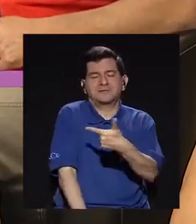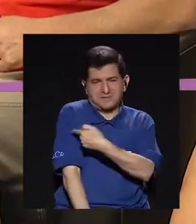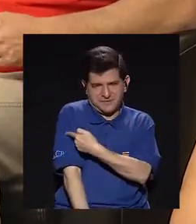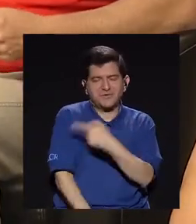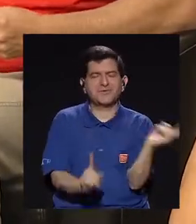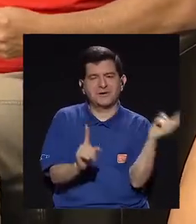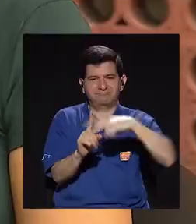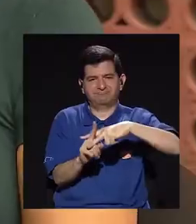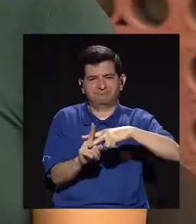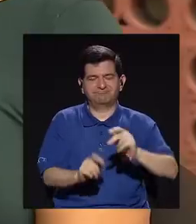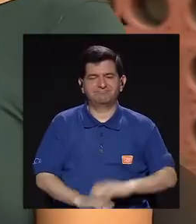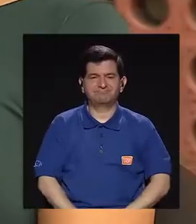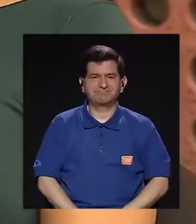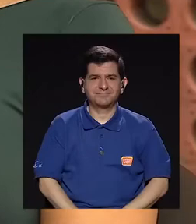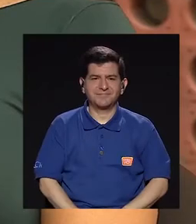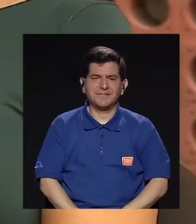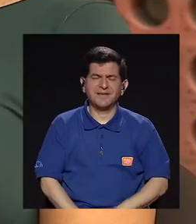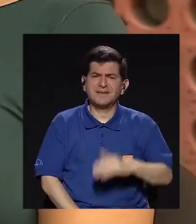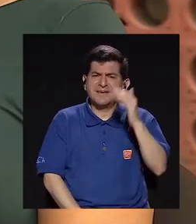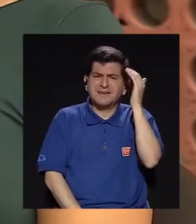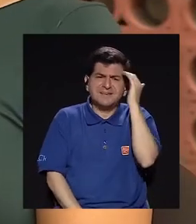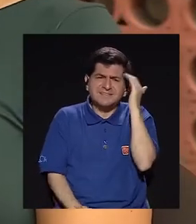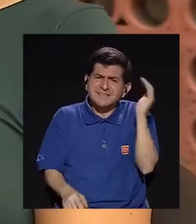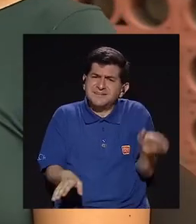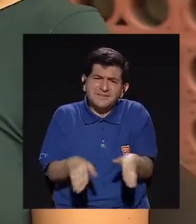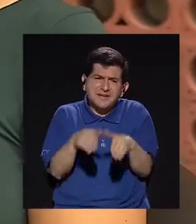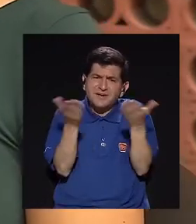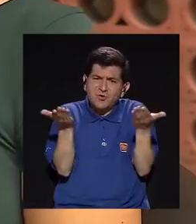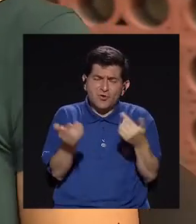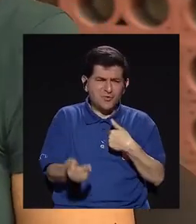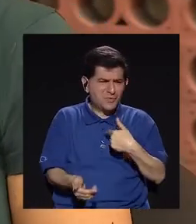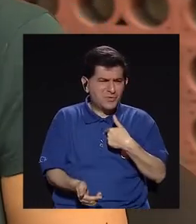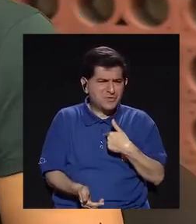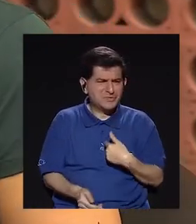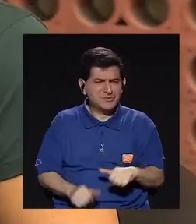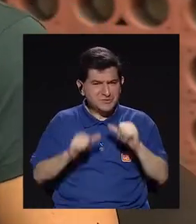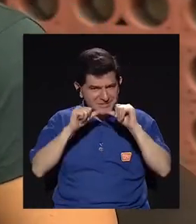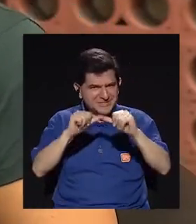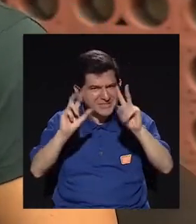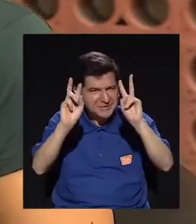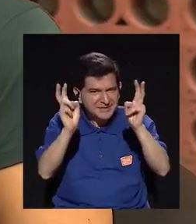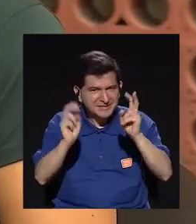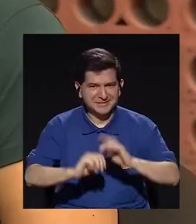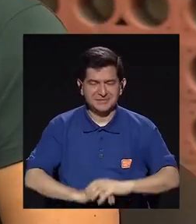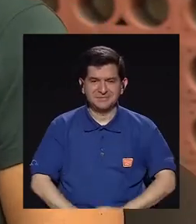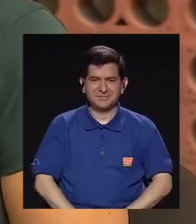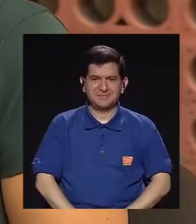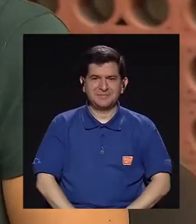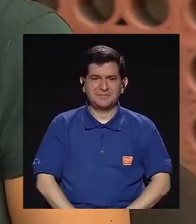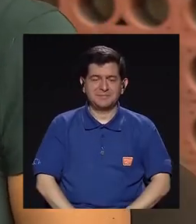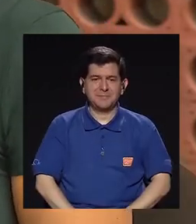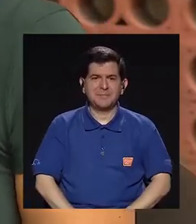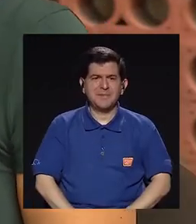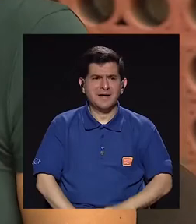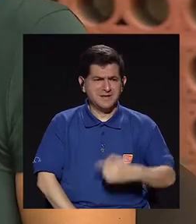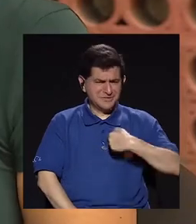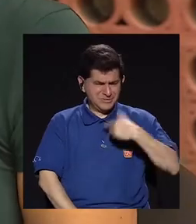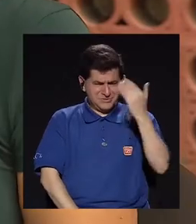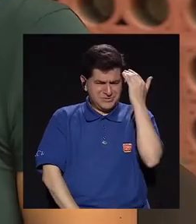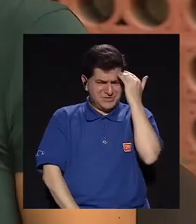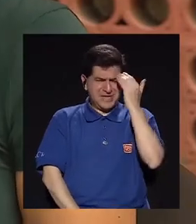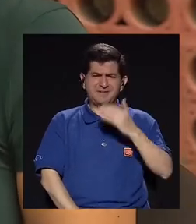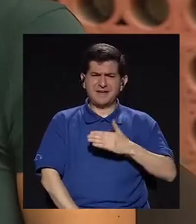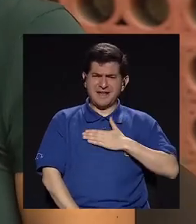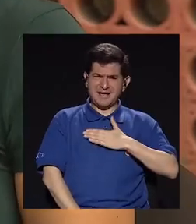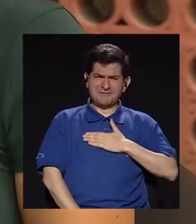en ese caso. Doctor, ¿cómo saber? Yo sigo como con este tema. ¿Cómo saber cuál vacuna me hace falta